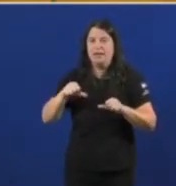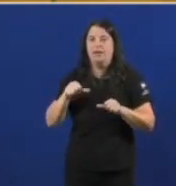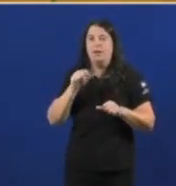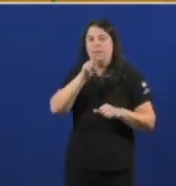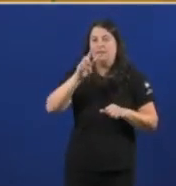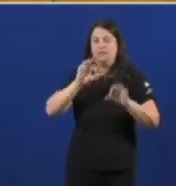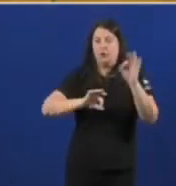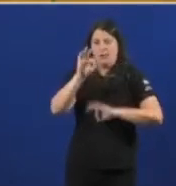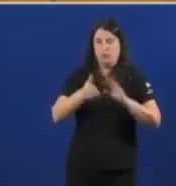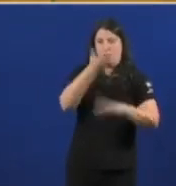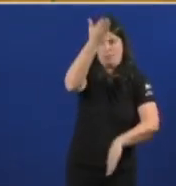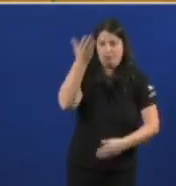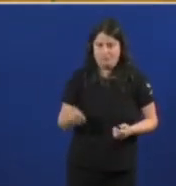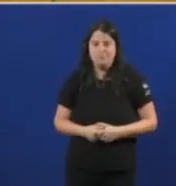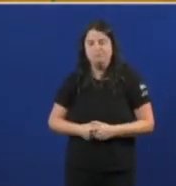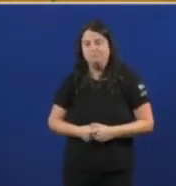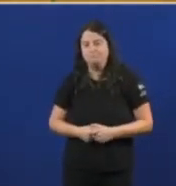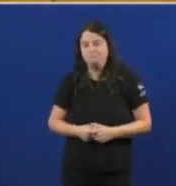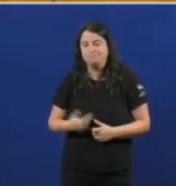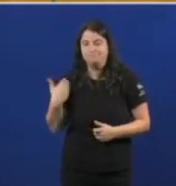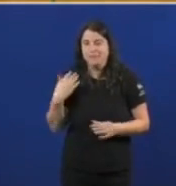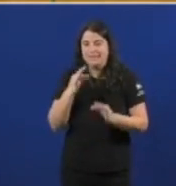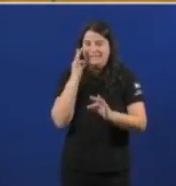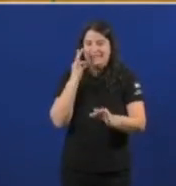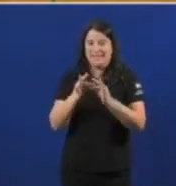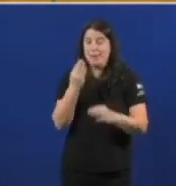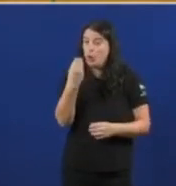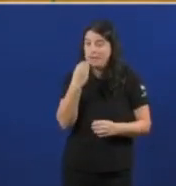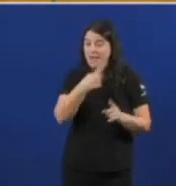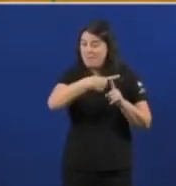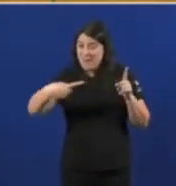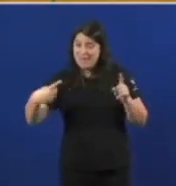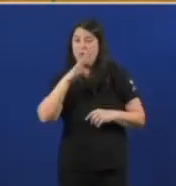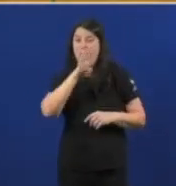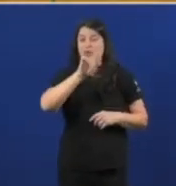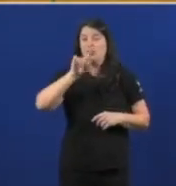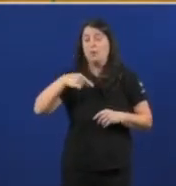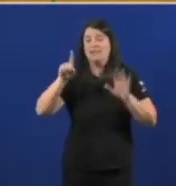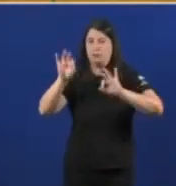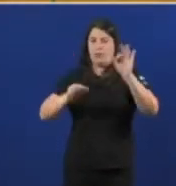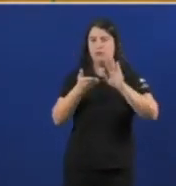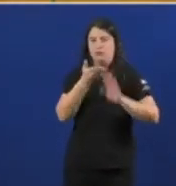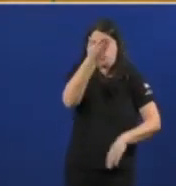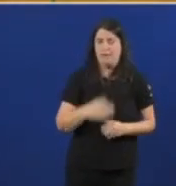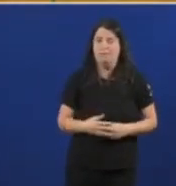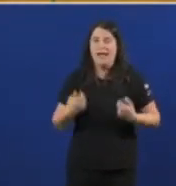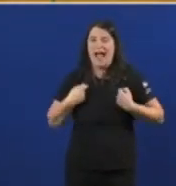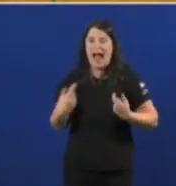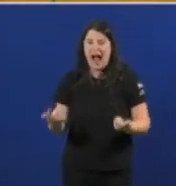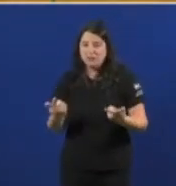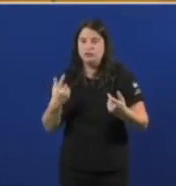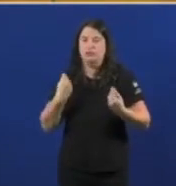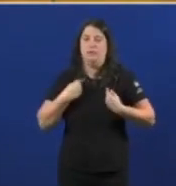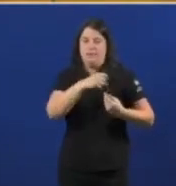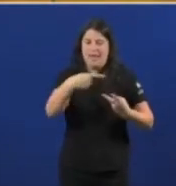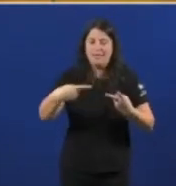23%. En setembro, os alimentos subiron de media un 4,6%. Os gastos de vivenda, de